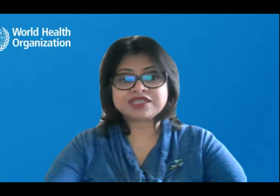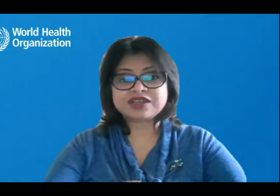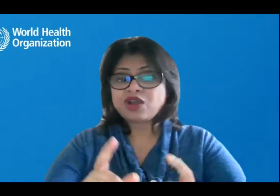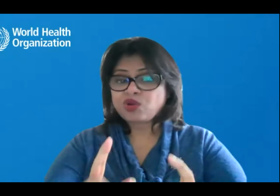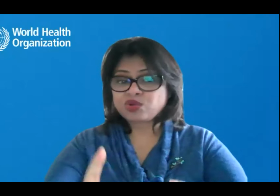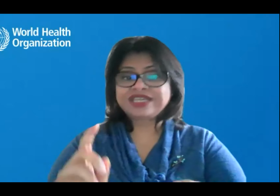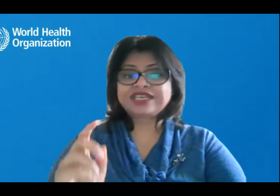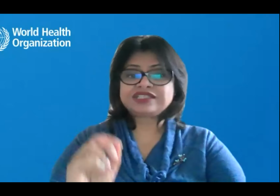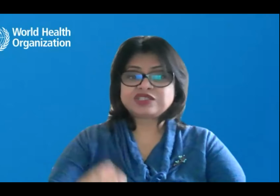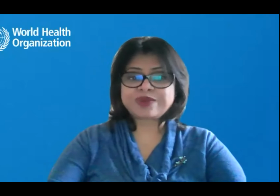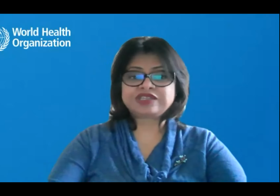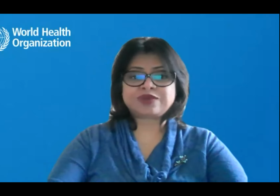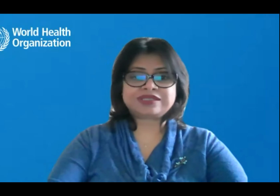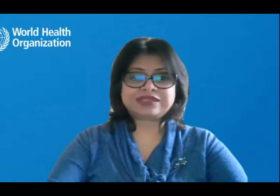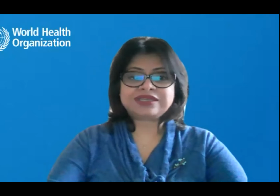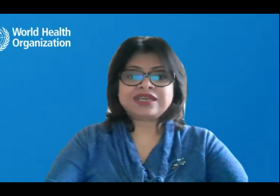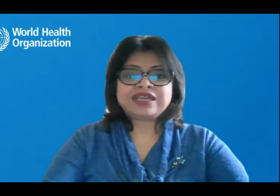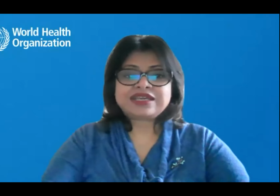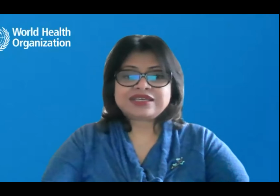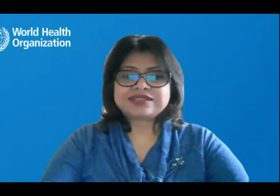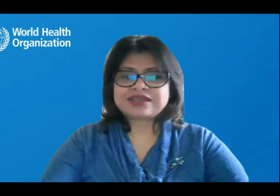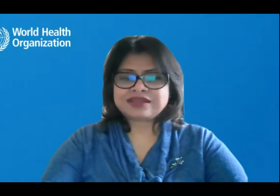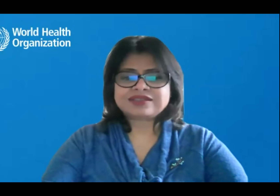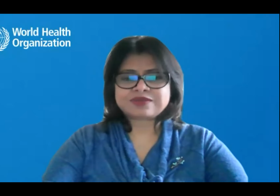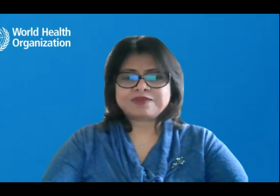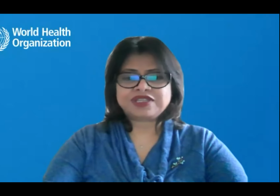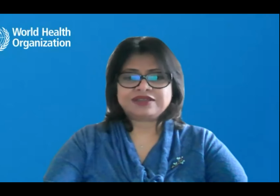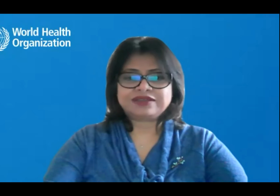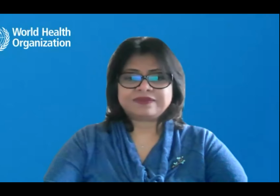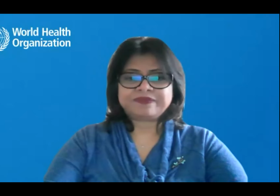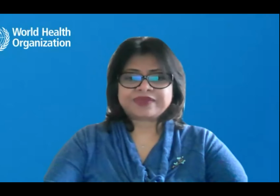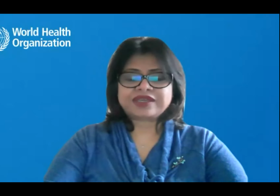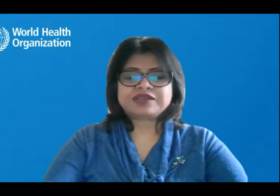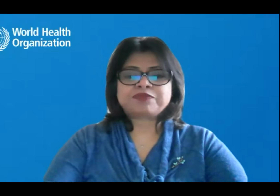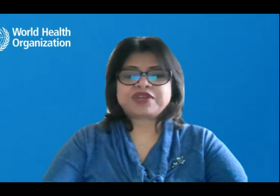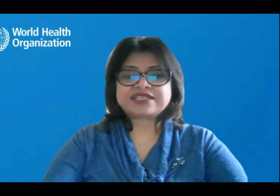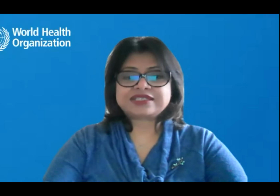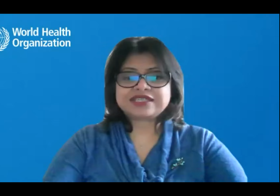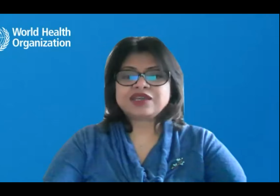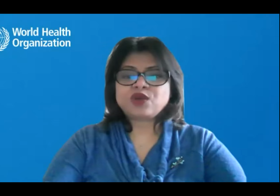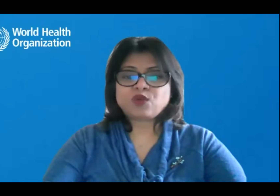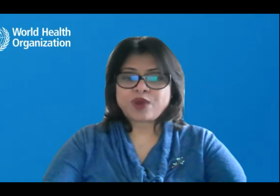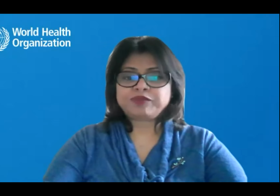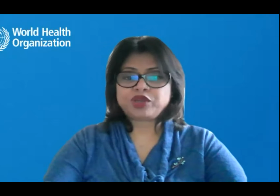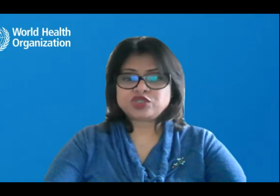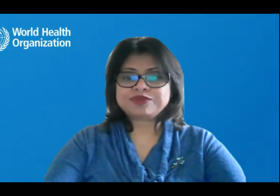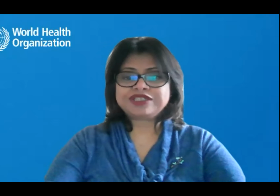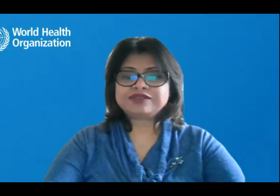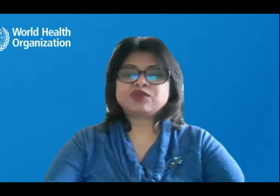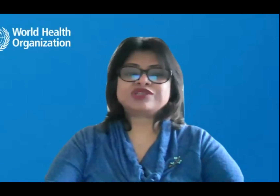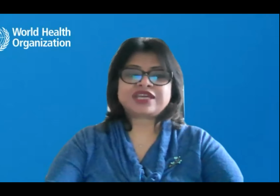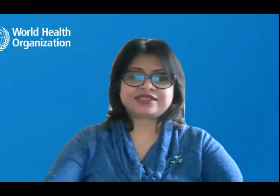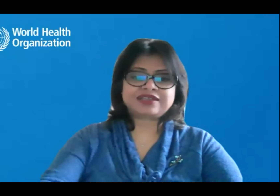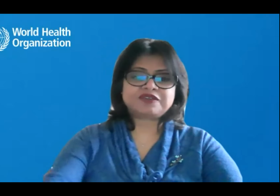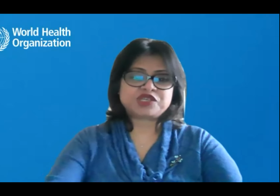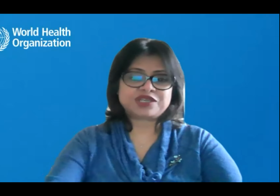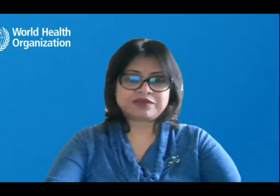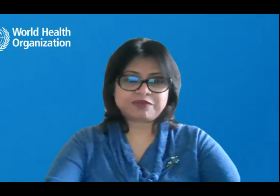de muertes por la pandemia del COVID-19 en el 2020 solo es 3 millones, por lo menos, que